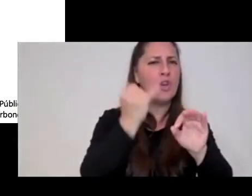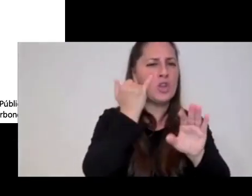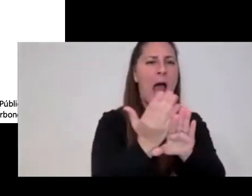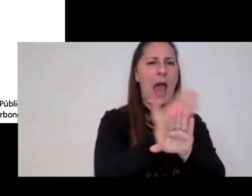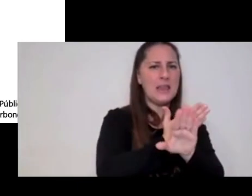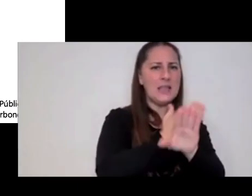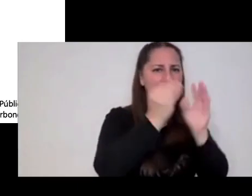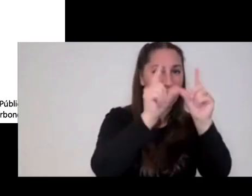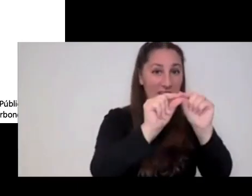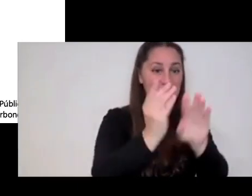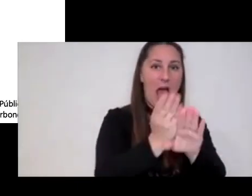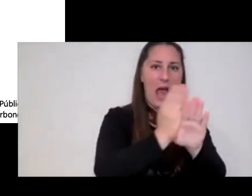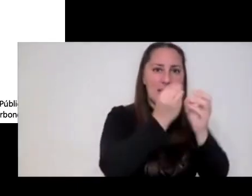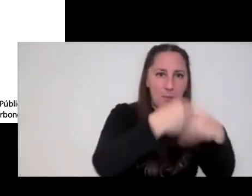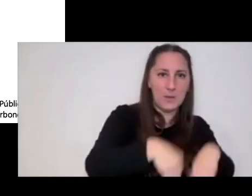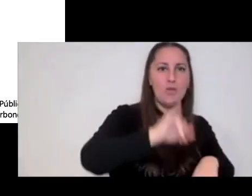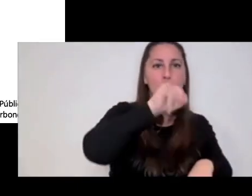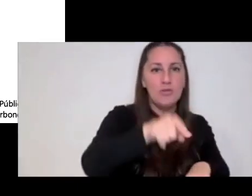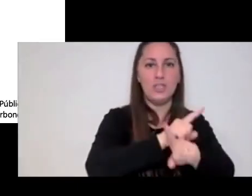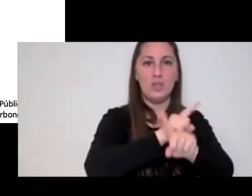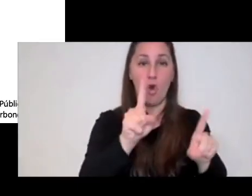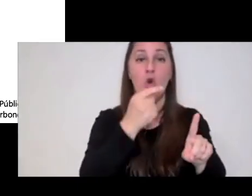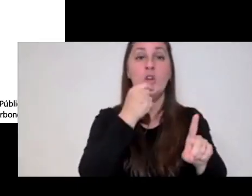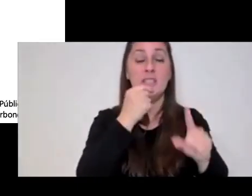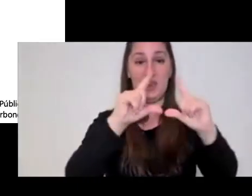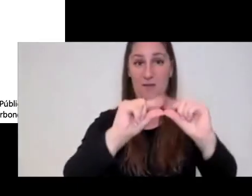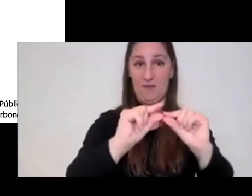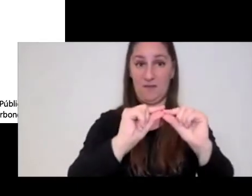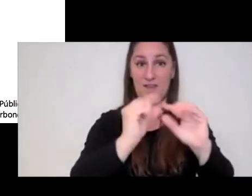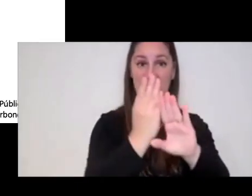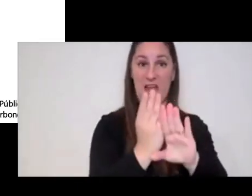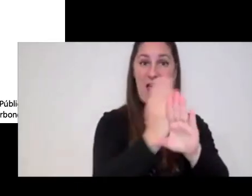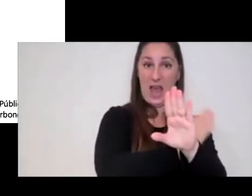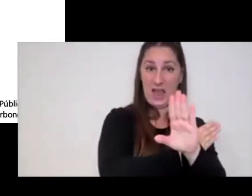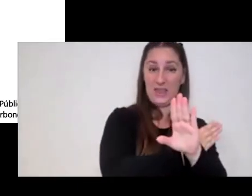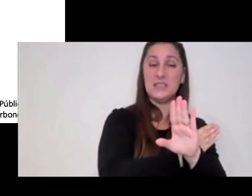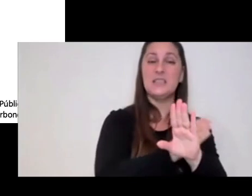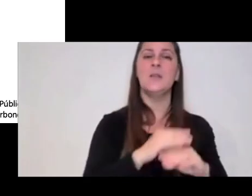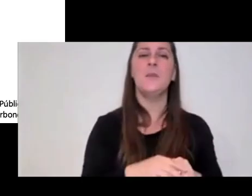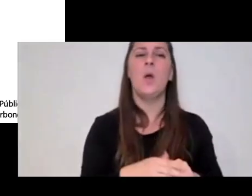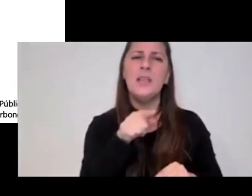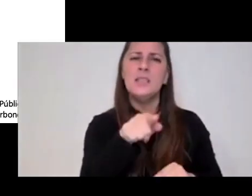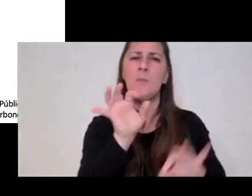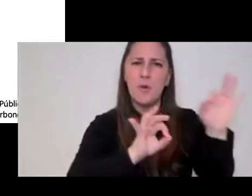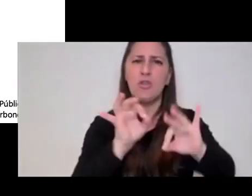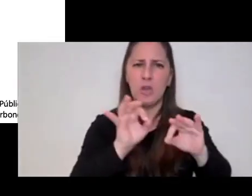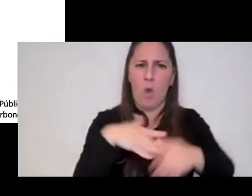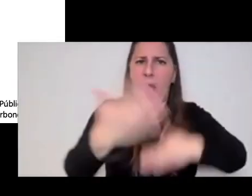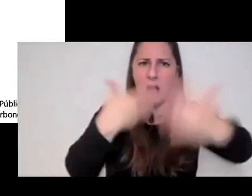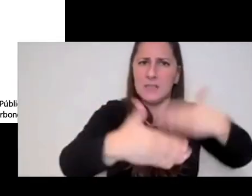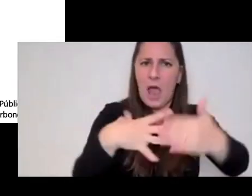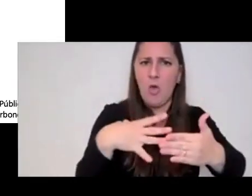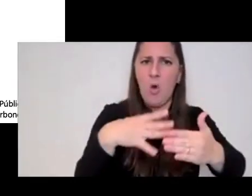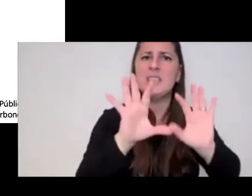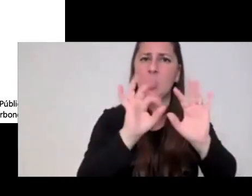de vigencia, y en el caso de haber iniciado en fecha anterior a la vigencia, si ese proyecto tenía un grado de avance inferior al 50%.